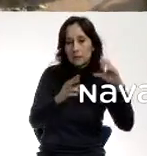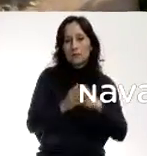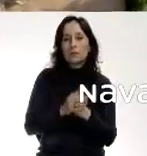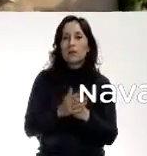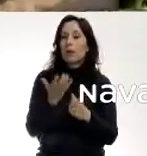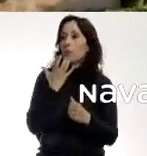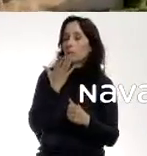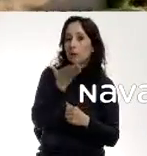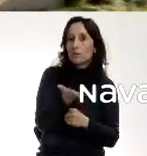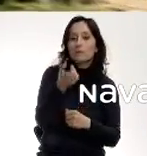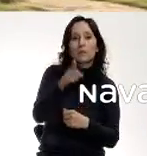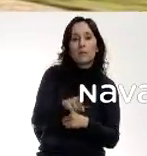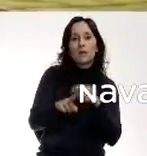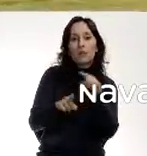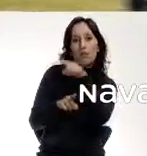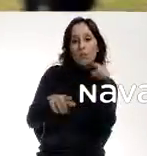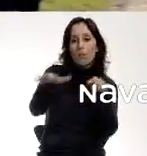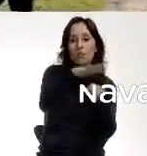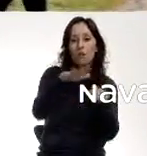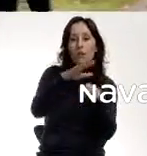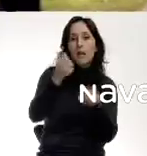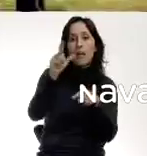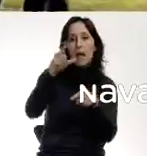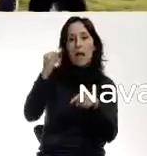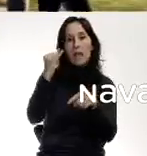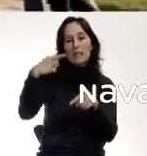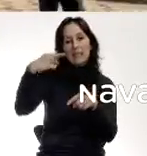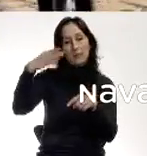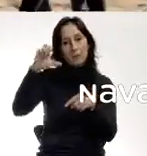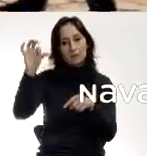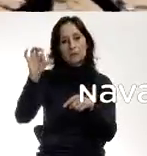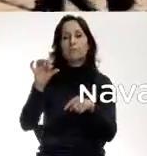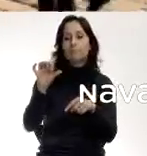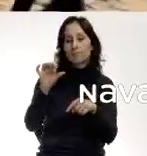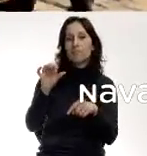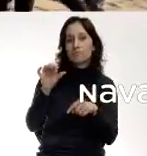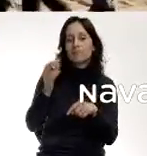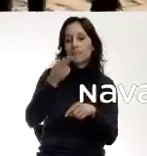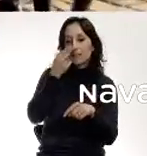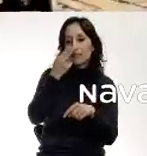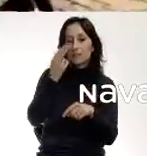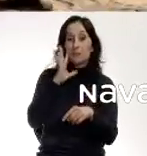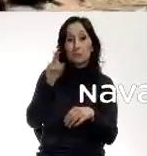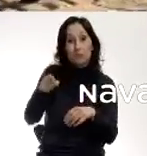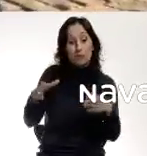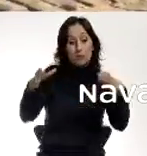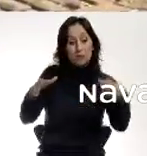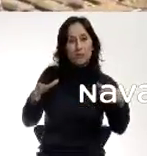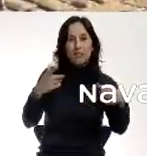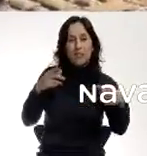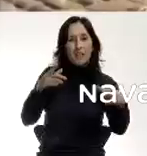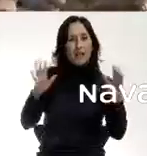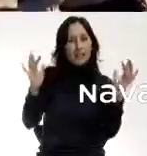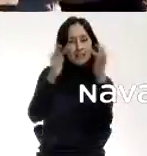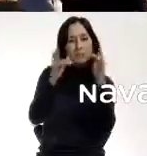ejemplo, estos aljibes que tenemos aquí. Sí, pues esto es curioso porque esto también es repetitivo en muchos de los castillos. Como es